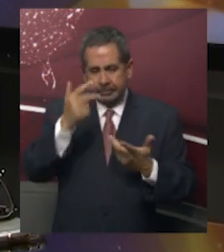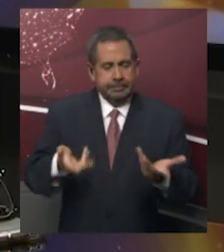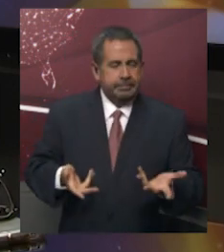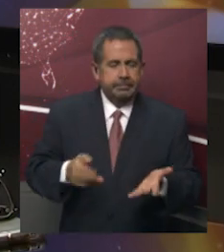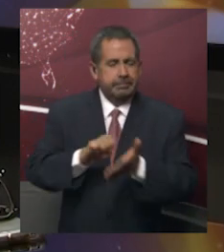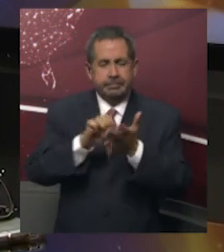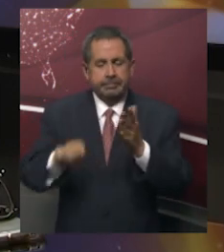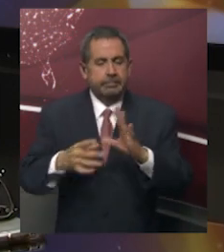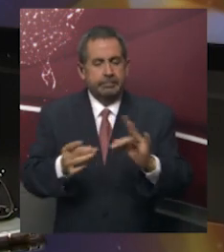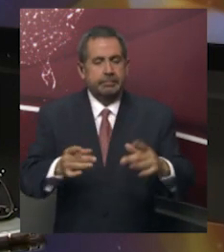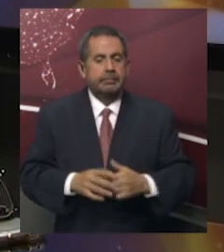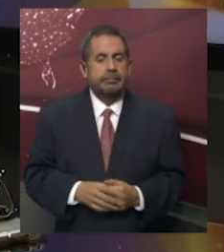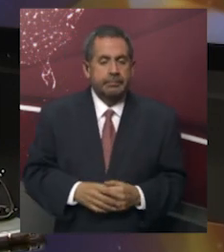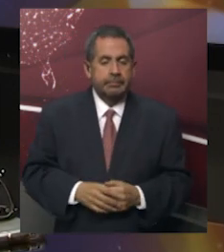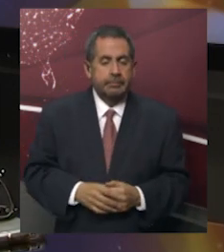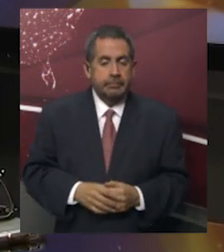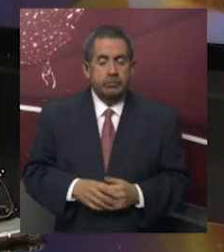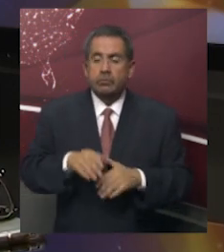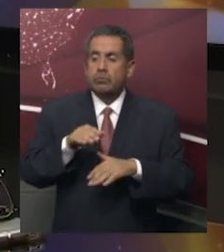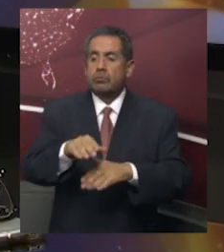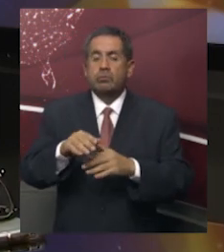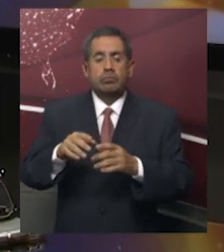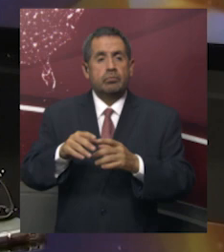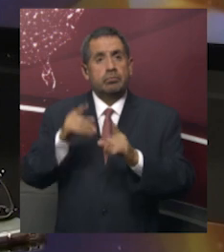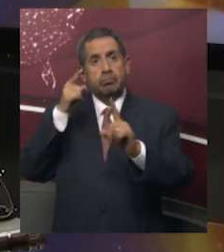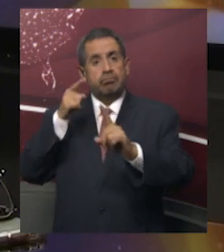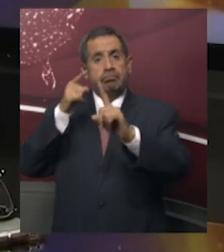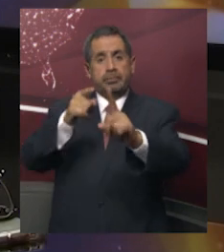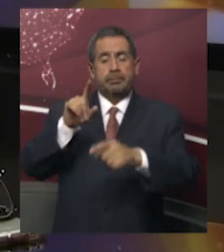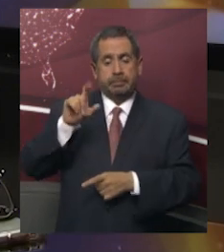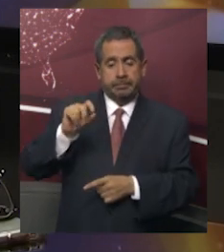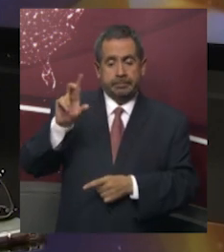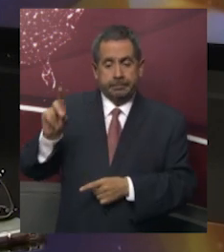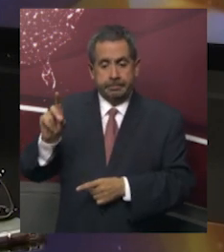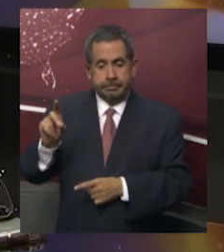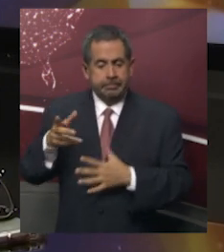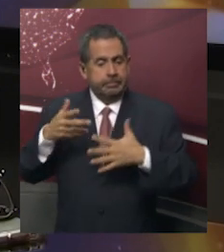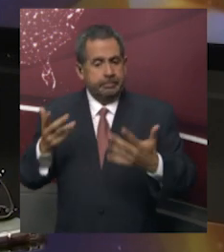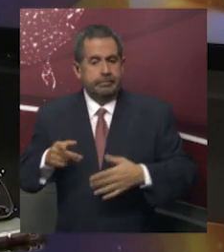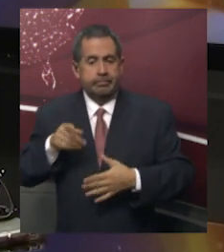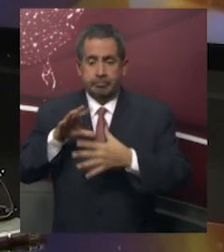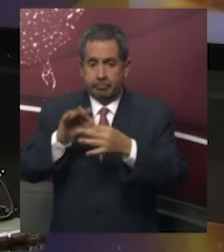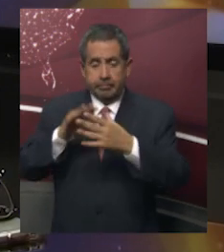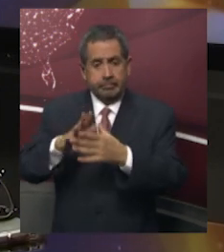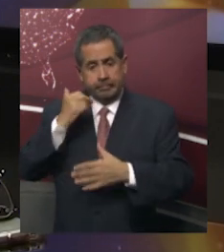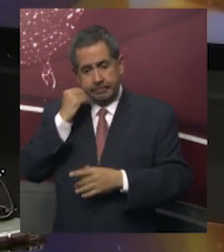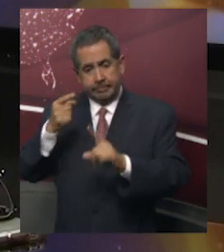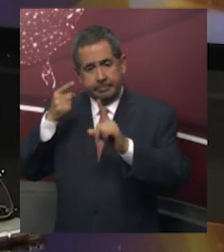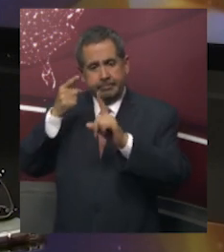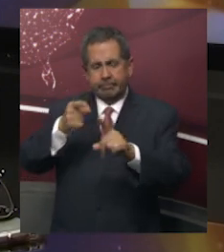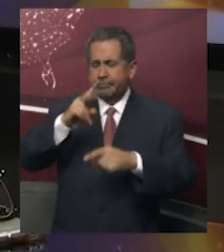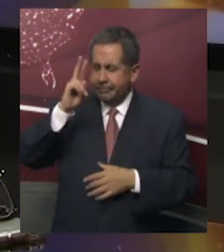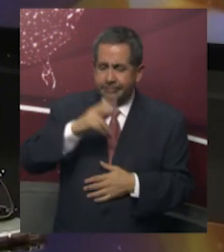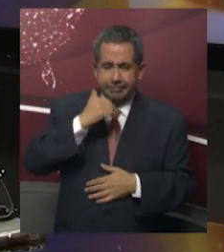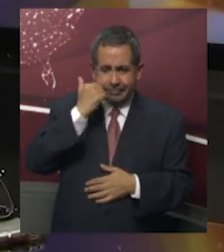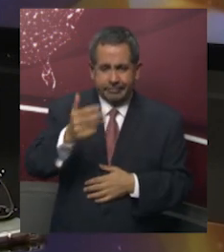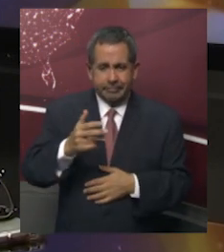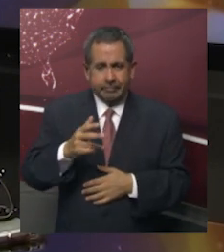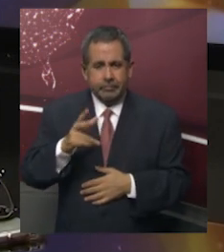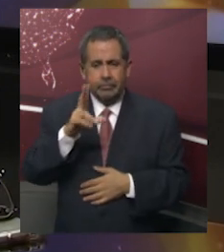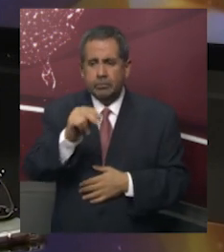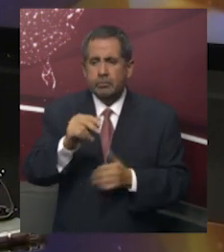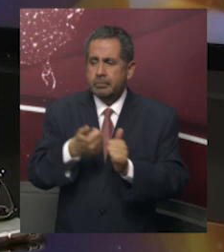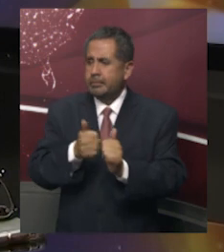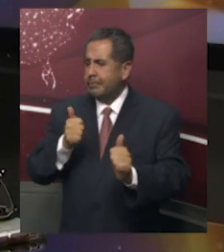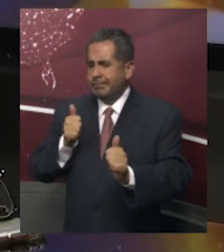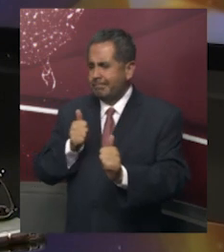Por ejemplo, en la Agenda de Desarrollo 2030. La Agenda de Desarrollo lo que pretende es literalmente no dejar a nadie